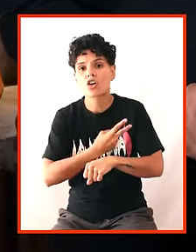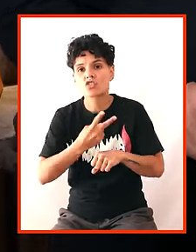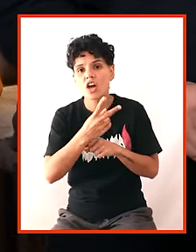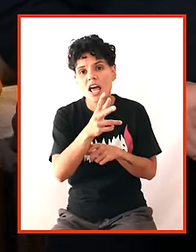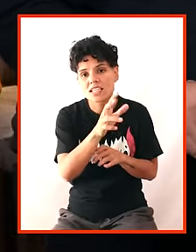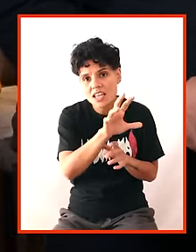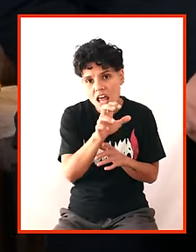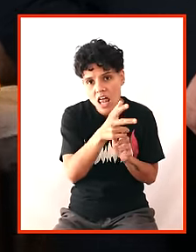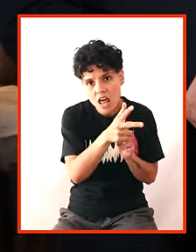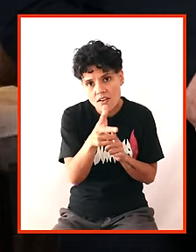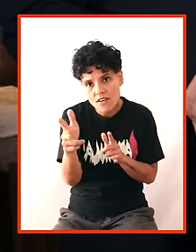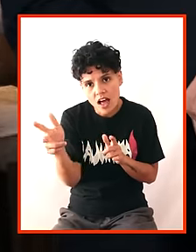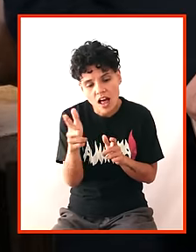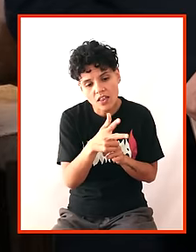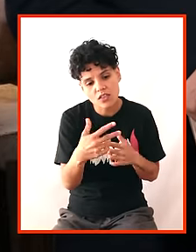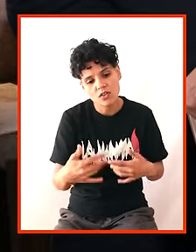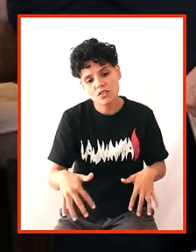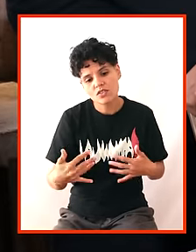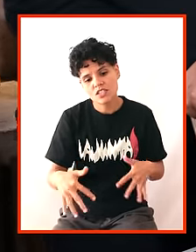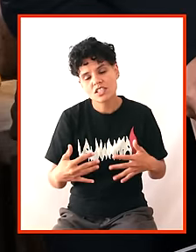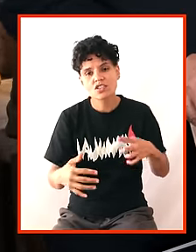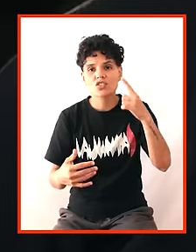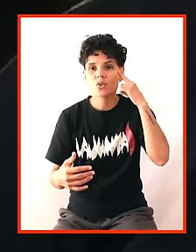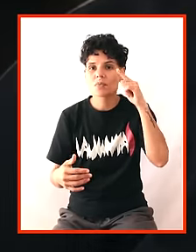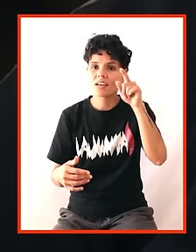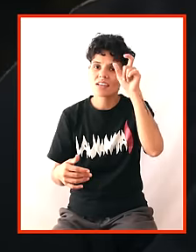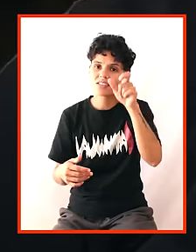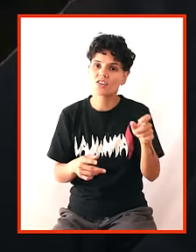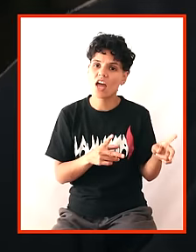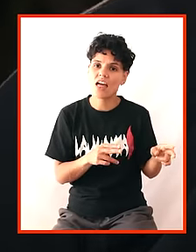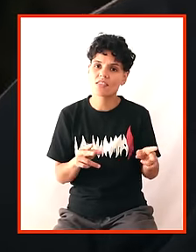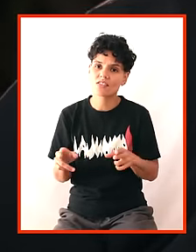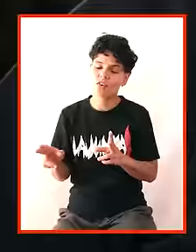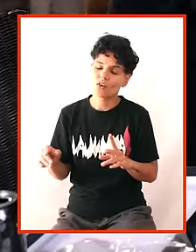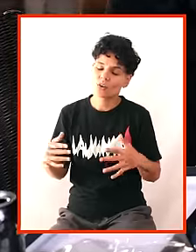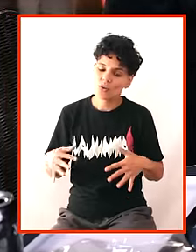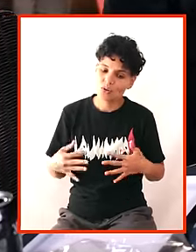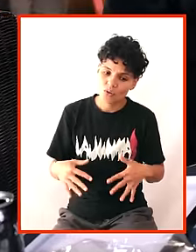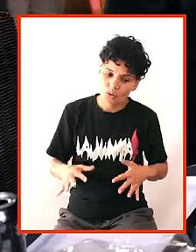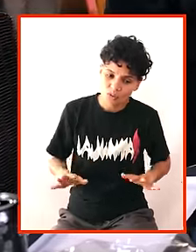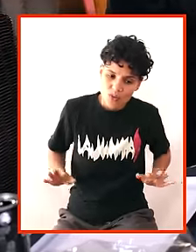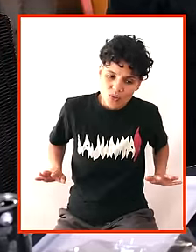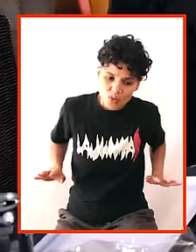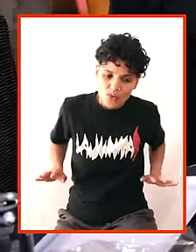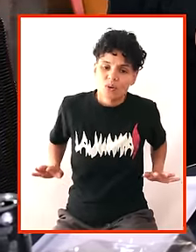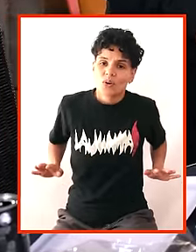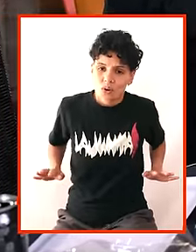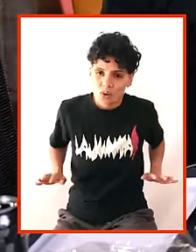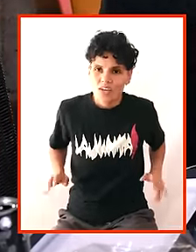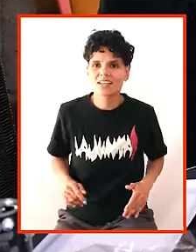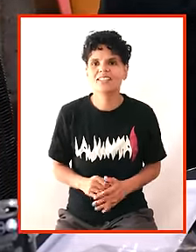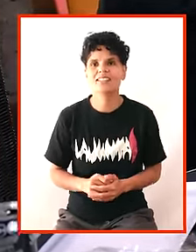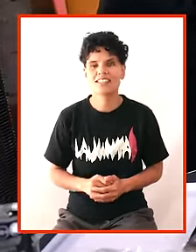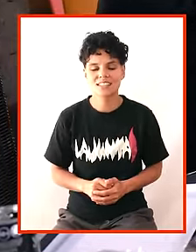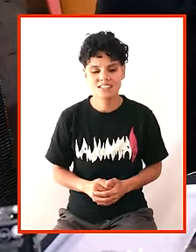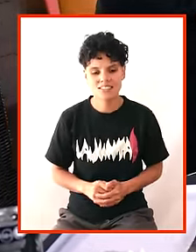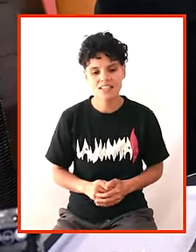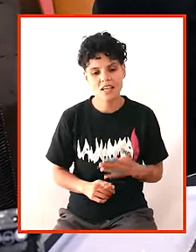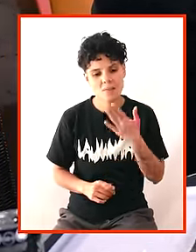haciendo un programa que creo que el editor está aplaudiendo de pie. Qué lindo. Con harto.